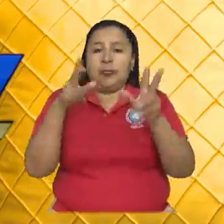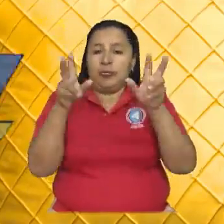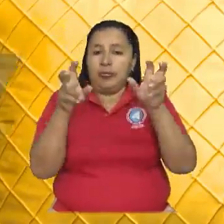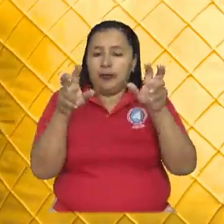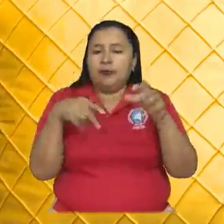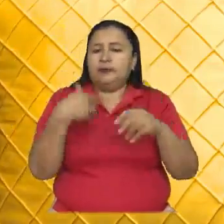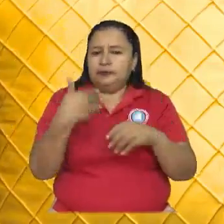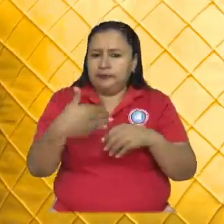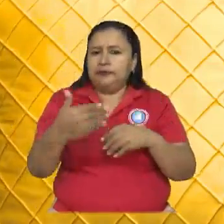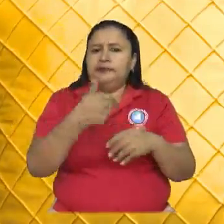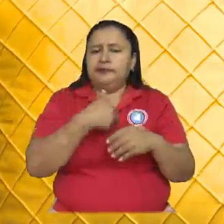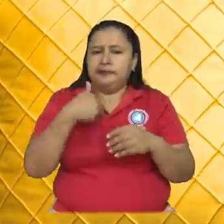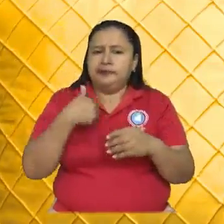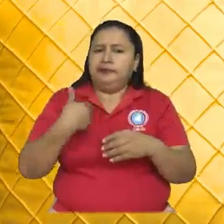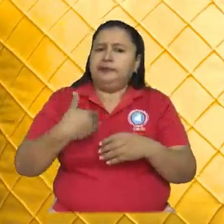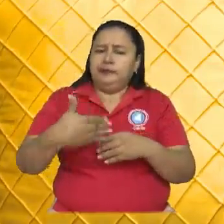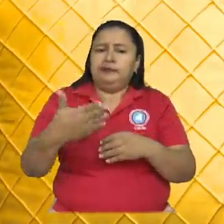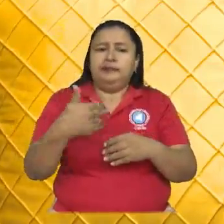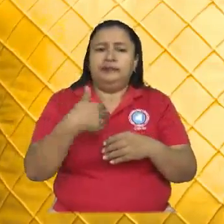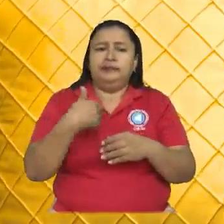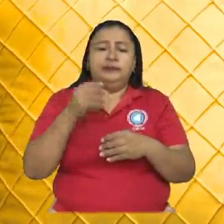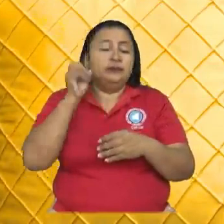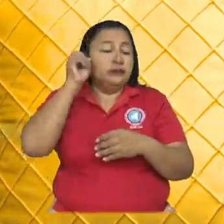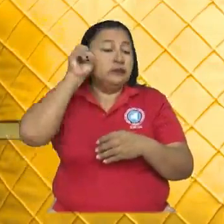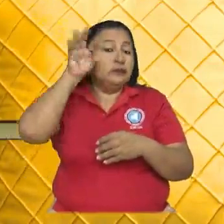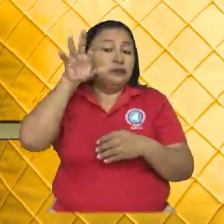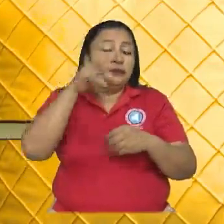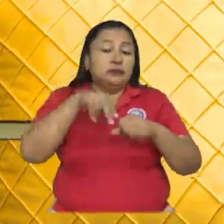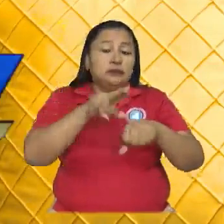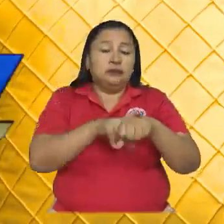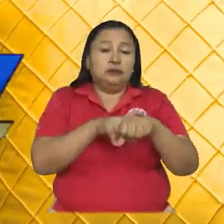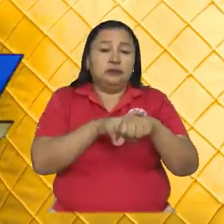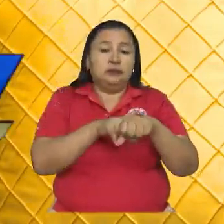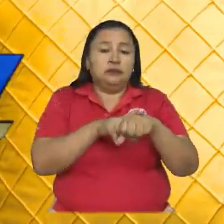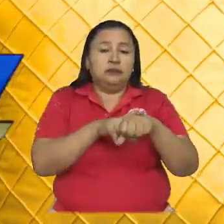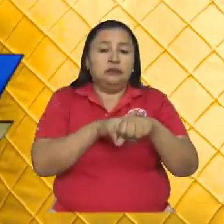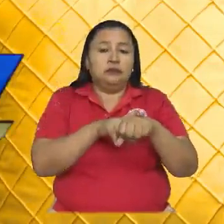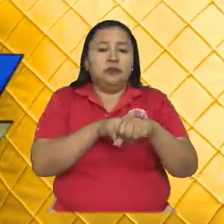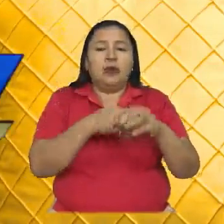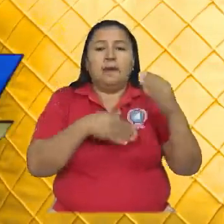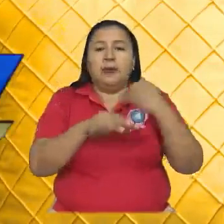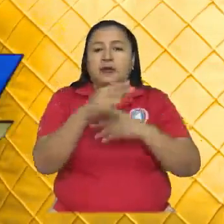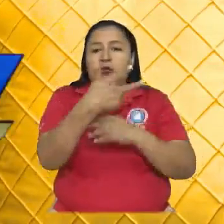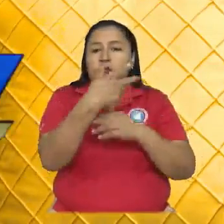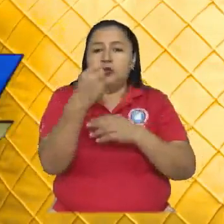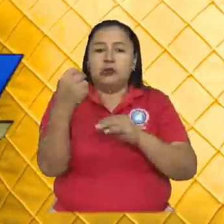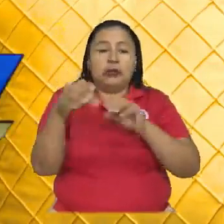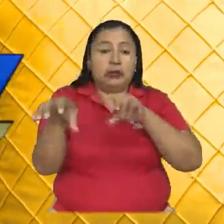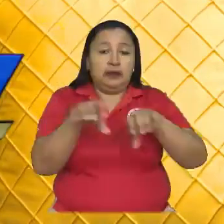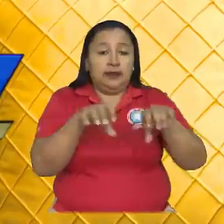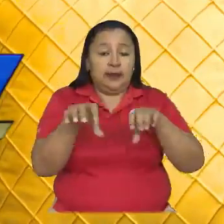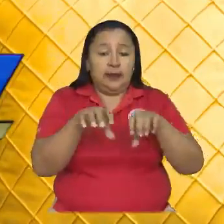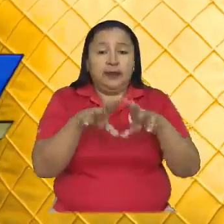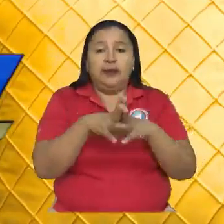pues, estaremos realizando en turismo nacional más de 800